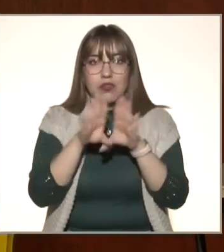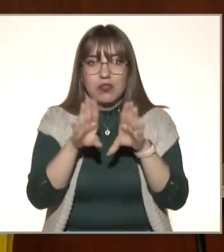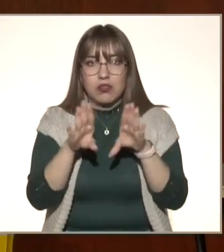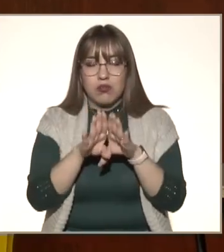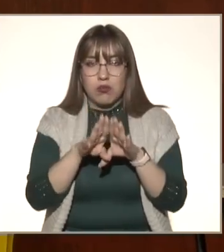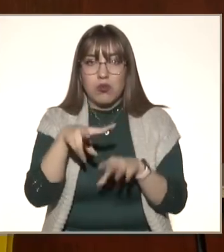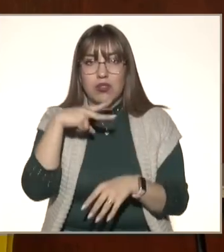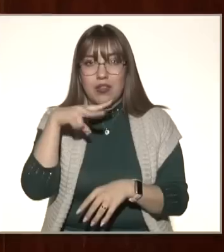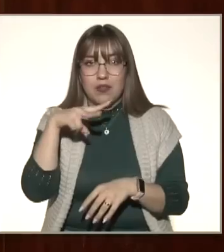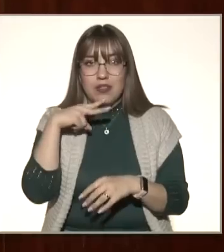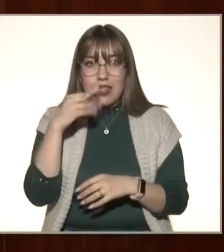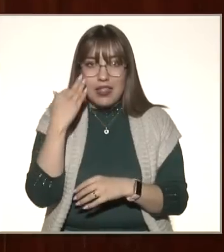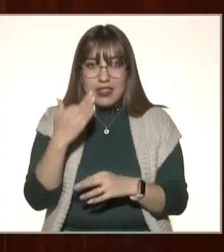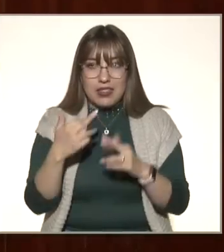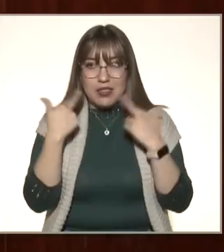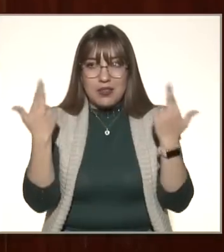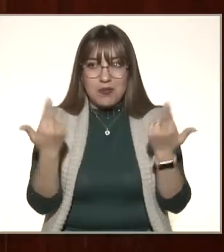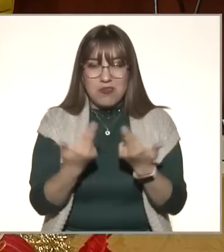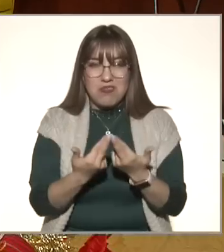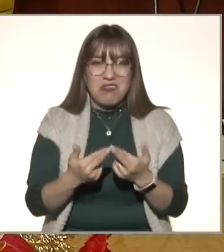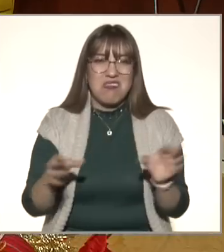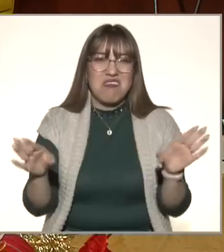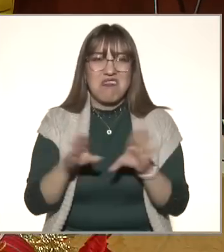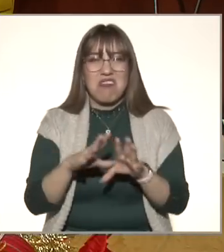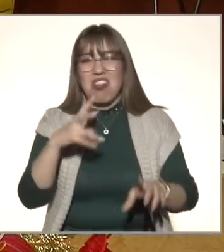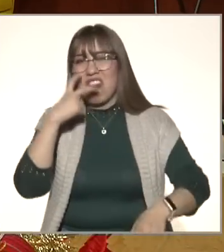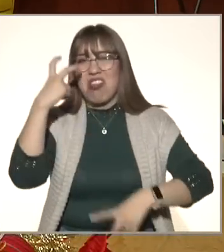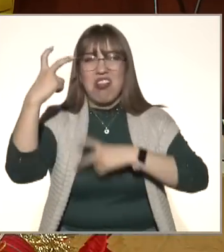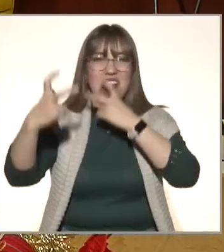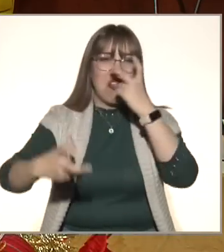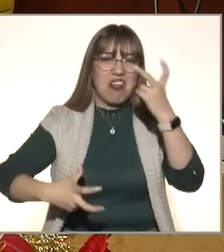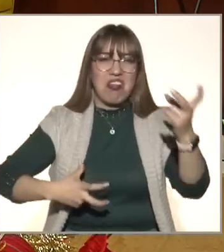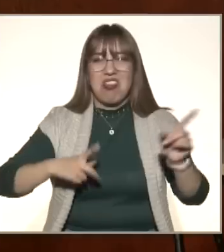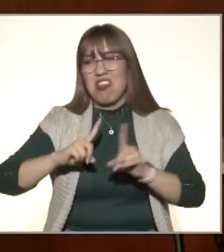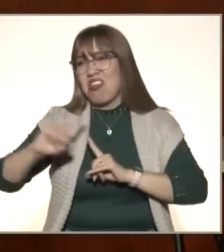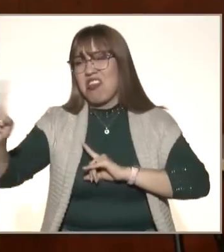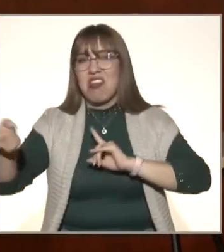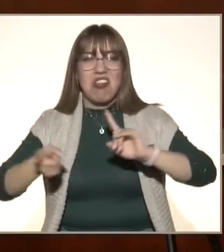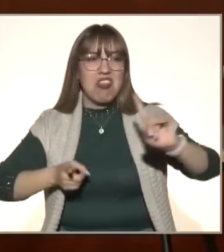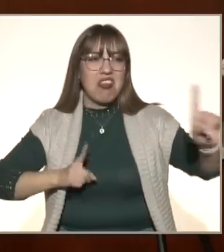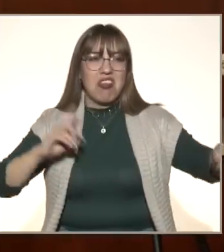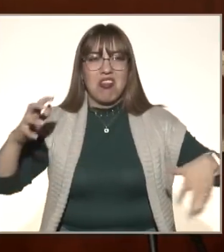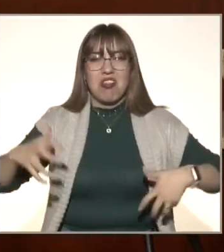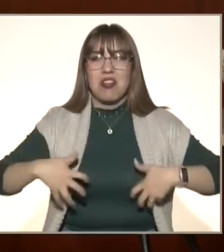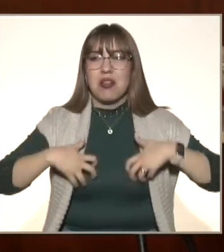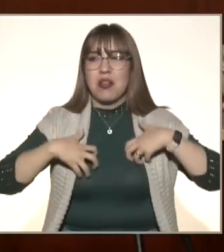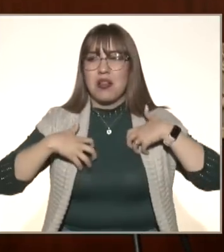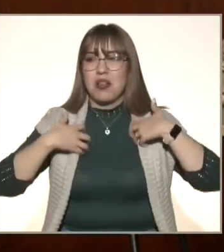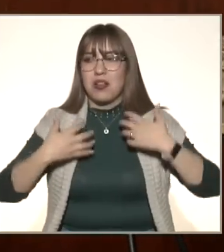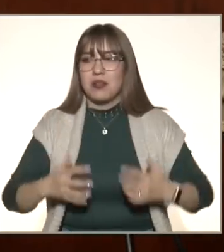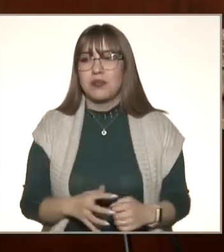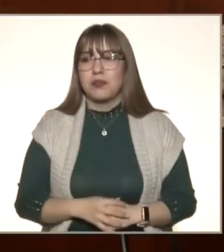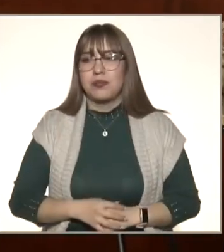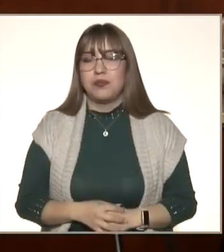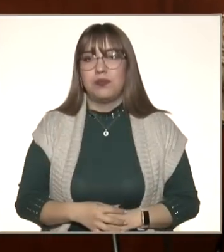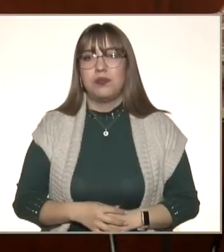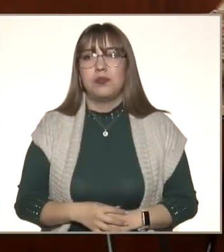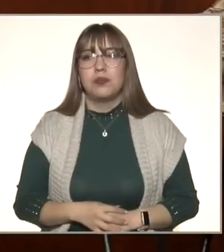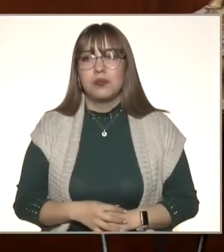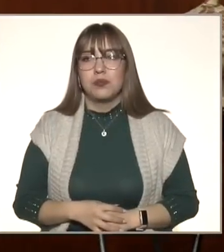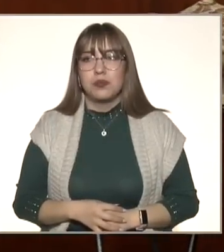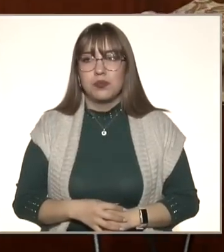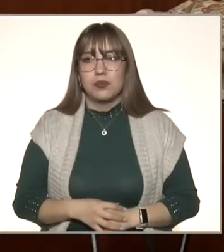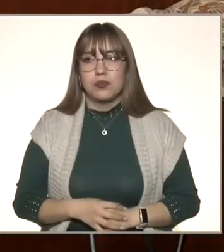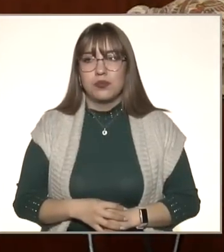se vuelve en gritar, en azotar puertas, en salir de las casas de manera pues muy violenta,